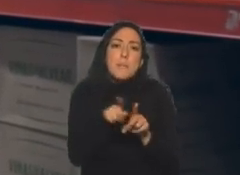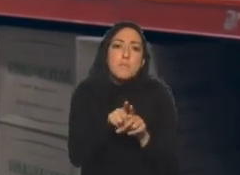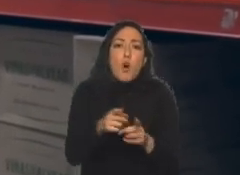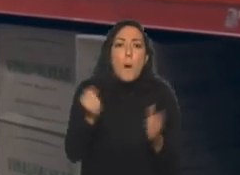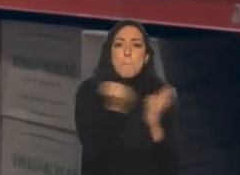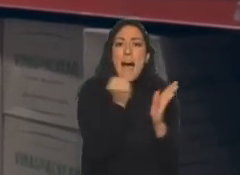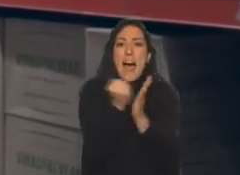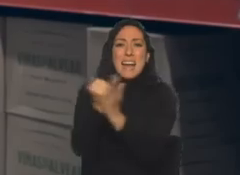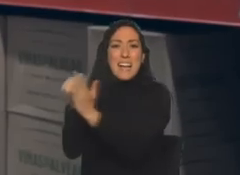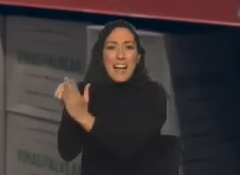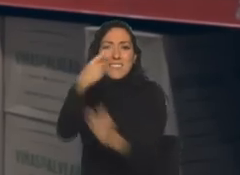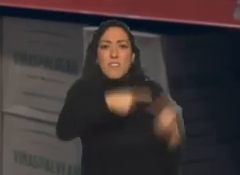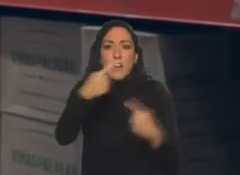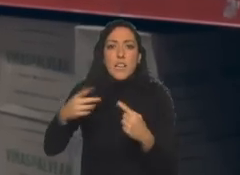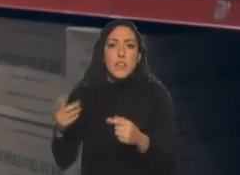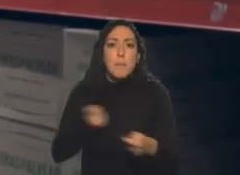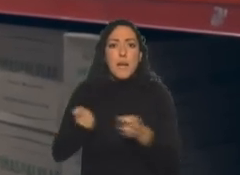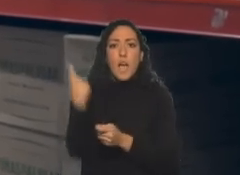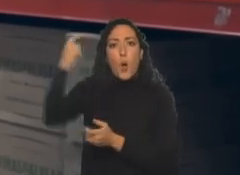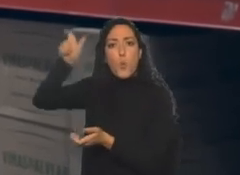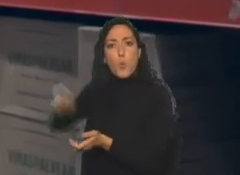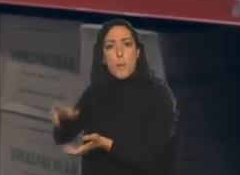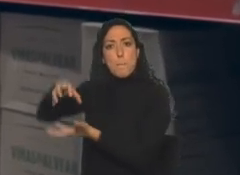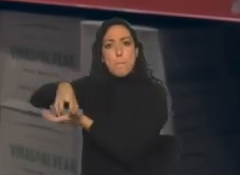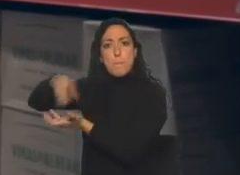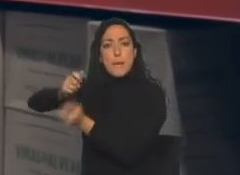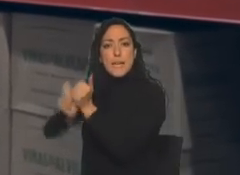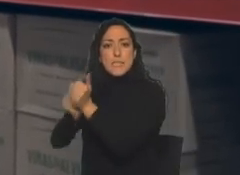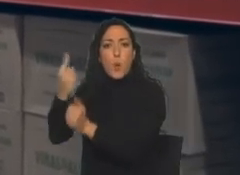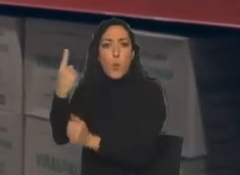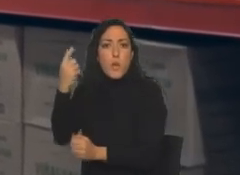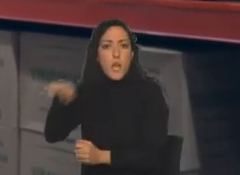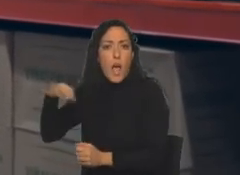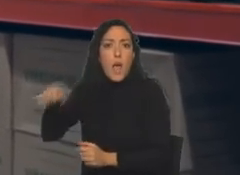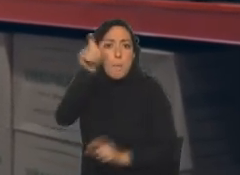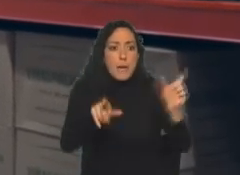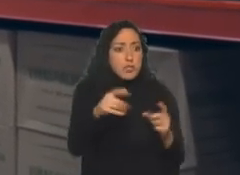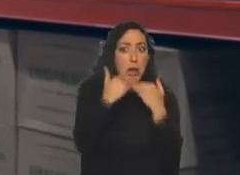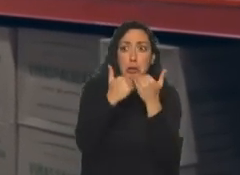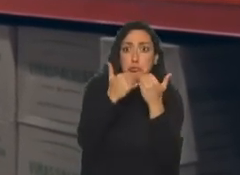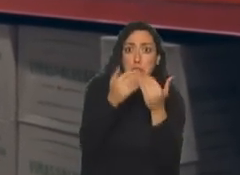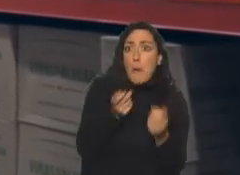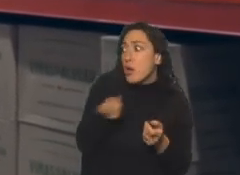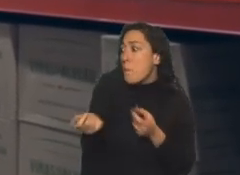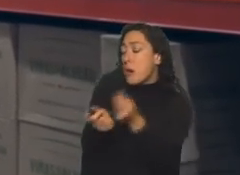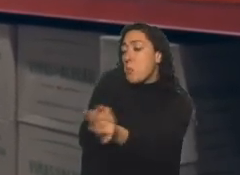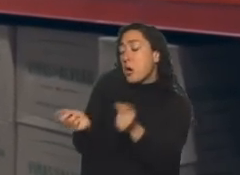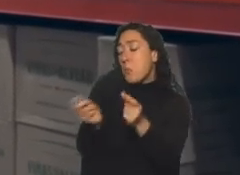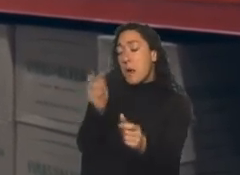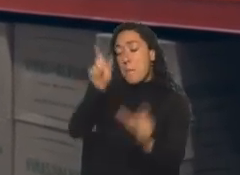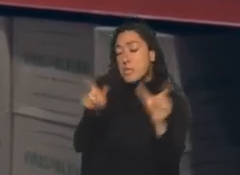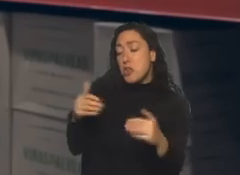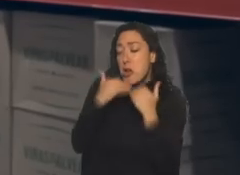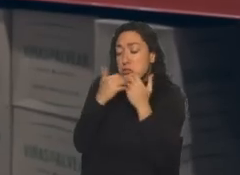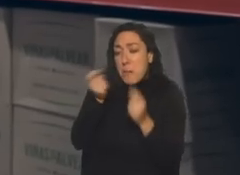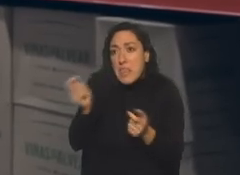las marcas de una misma categoría y la gente ni se entera, no tiene idea a quién le está comprando un producto. Es la misma empresa, pero con otras. Con